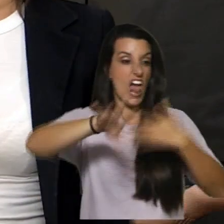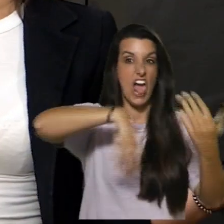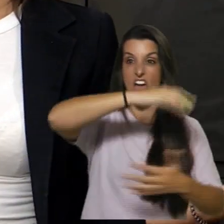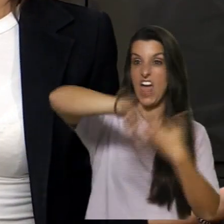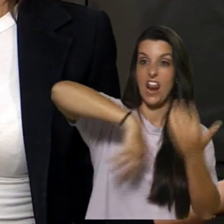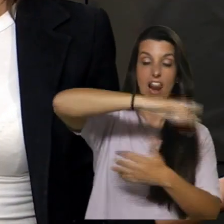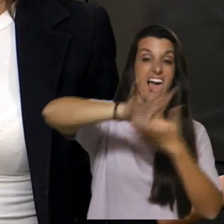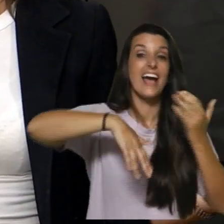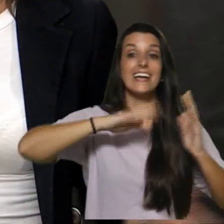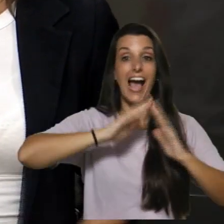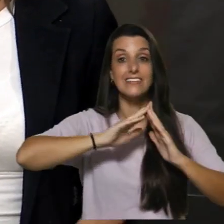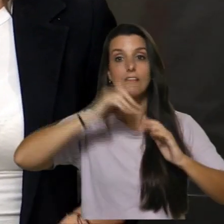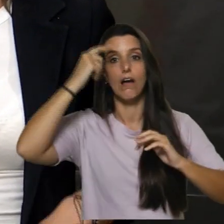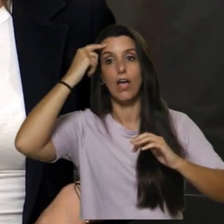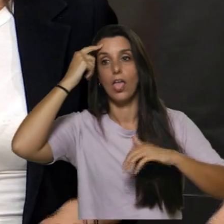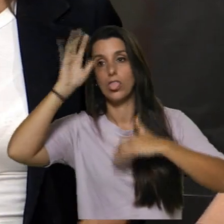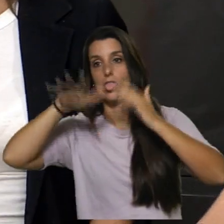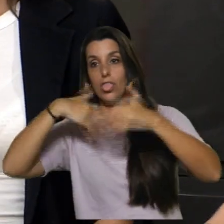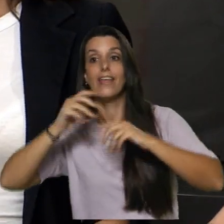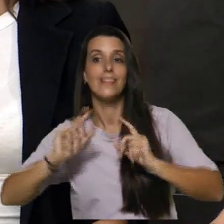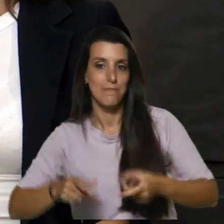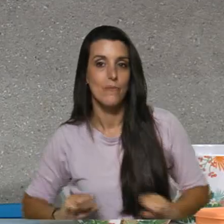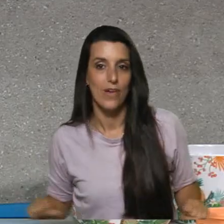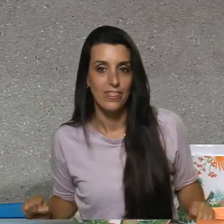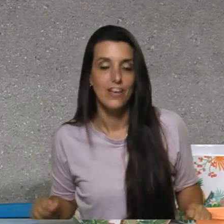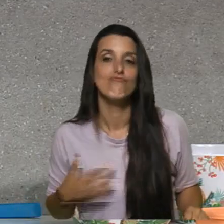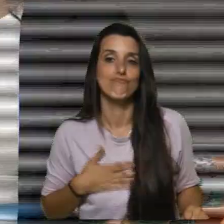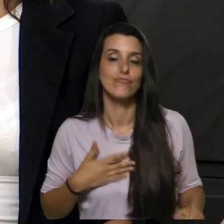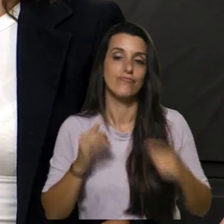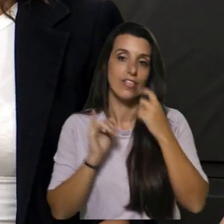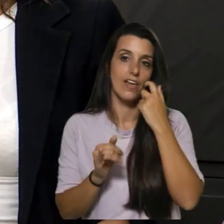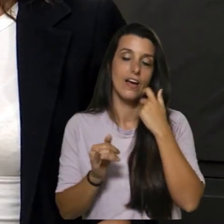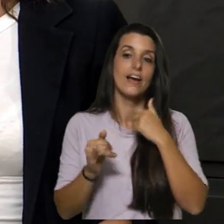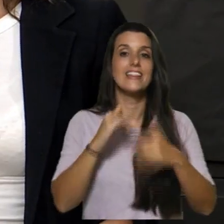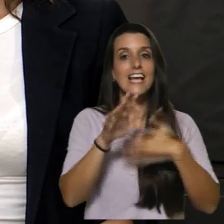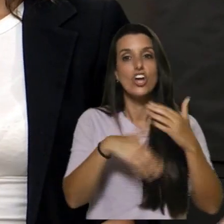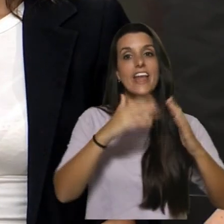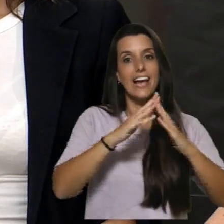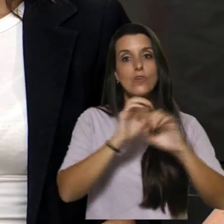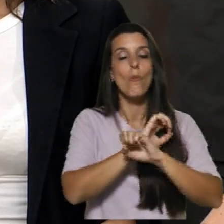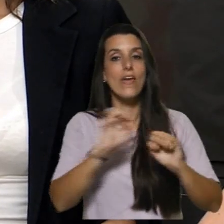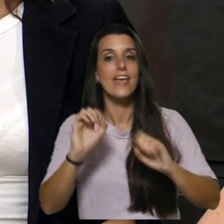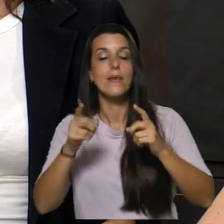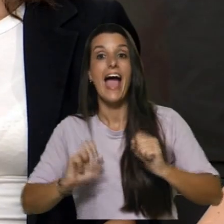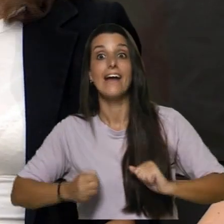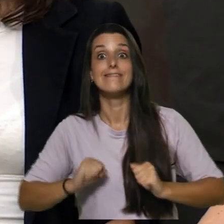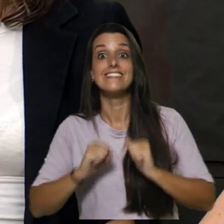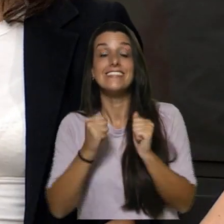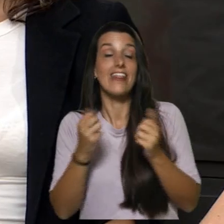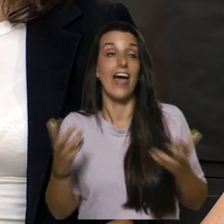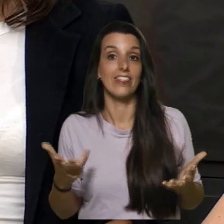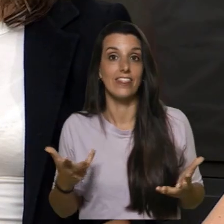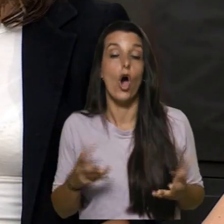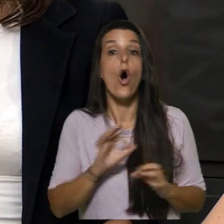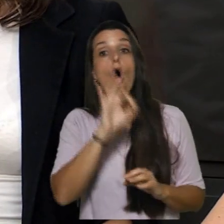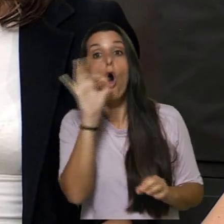la casa te puede generar un desorden mental. Estoy de acuerdo. ¿No? Totalmente. El desorden de la casa te genera una ansiedad. Sí.